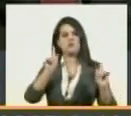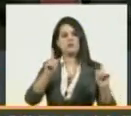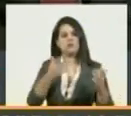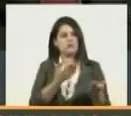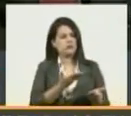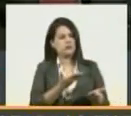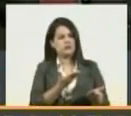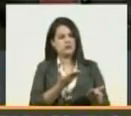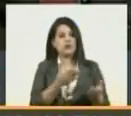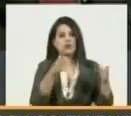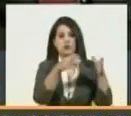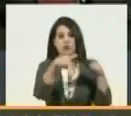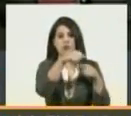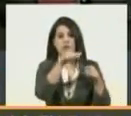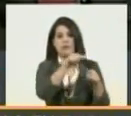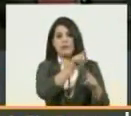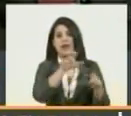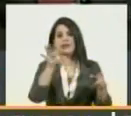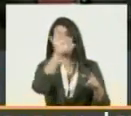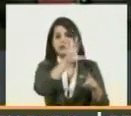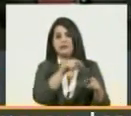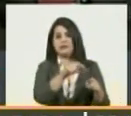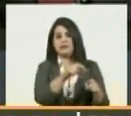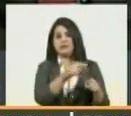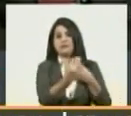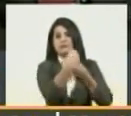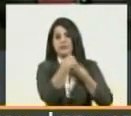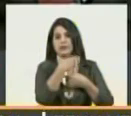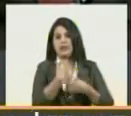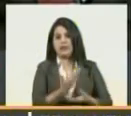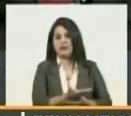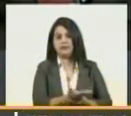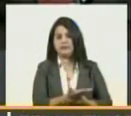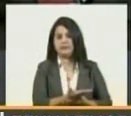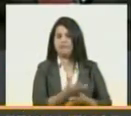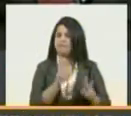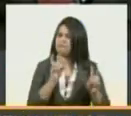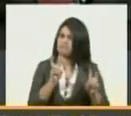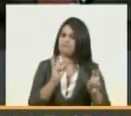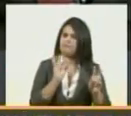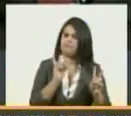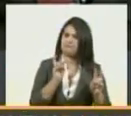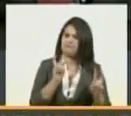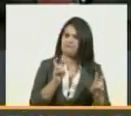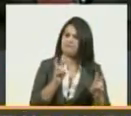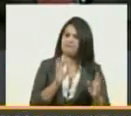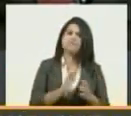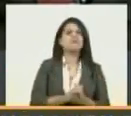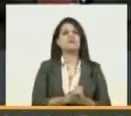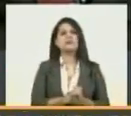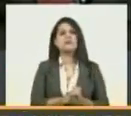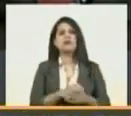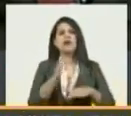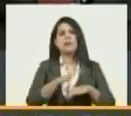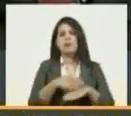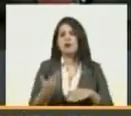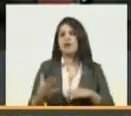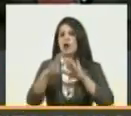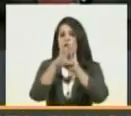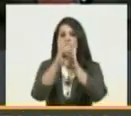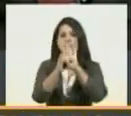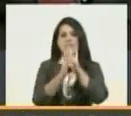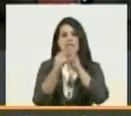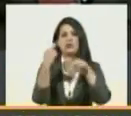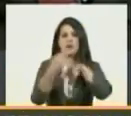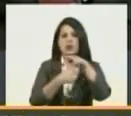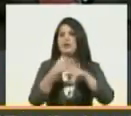de este grupo de países intervencionistas. Es curioso, porque la propuesta a la Asamblea Nacional Constituyente, y ya